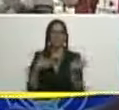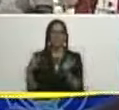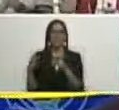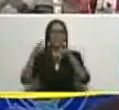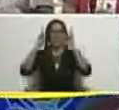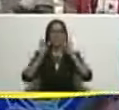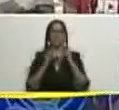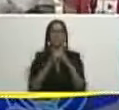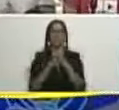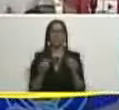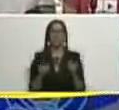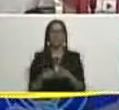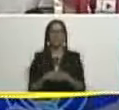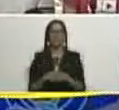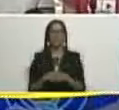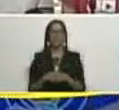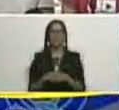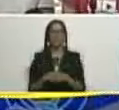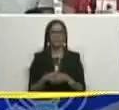todo.